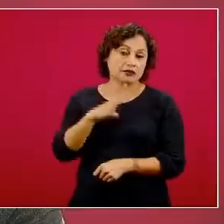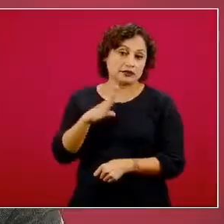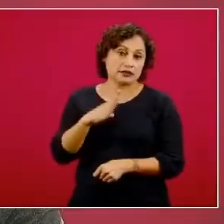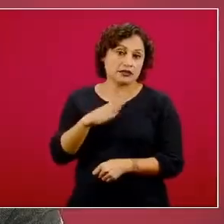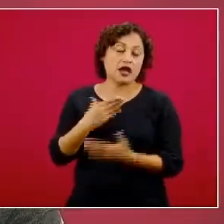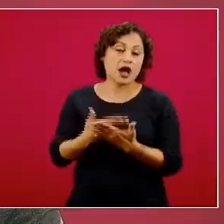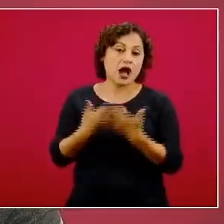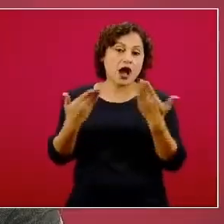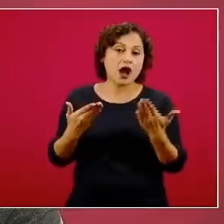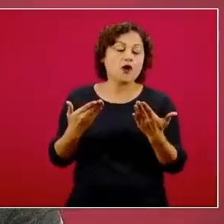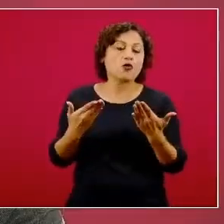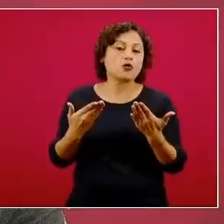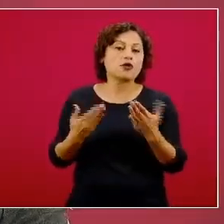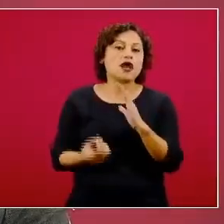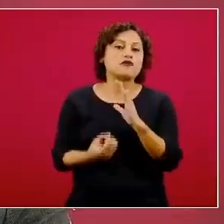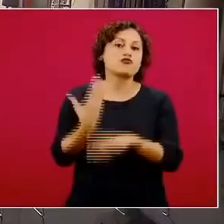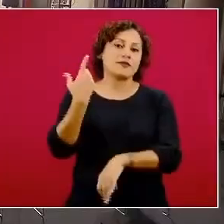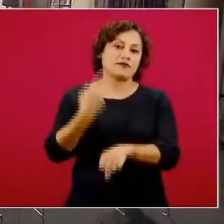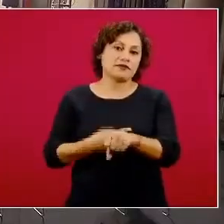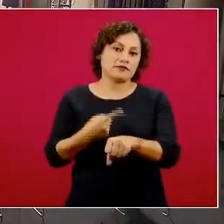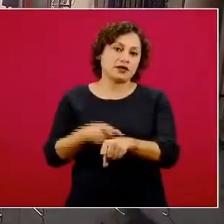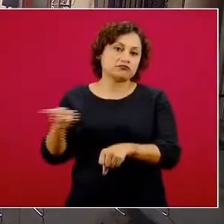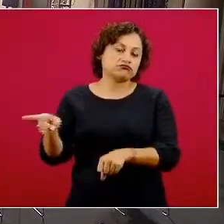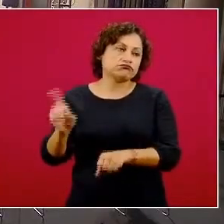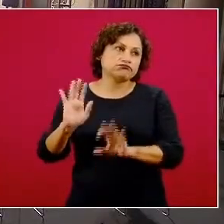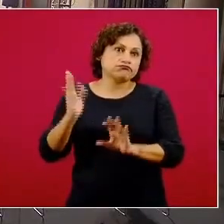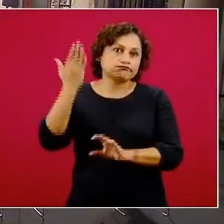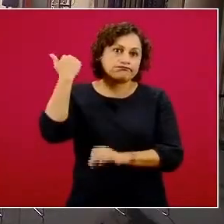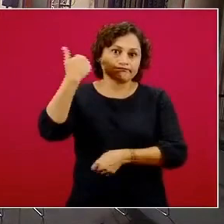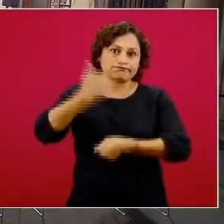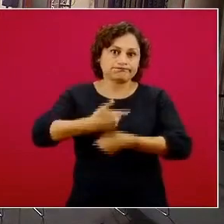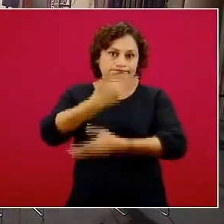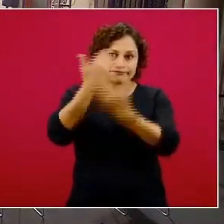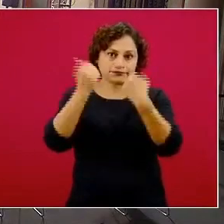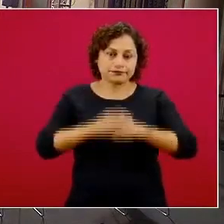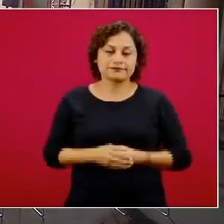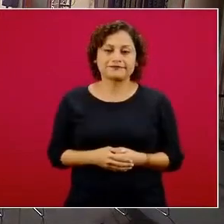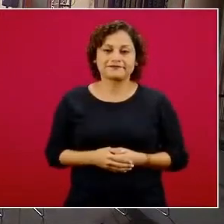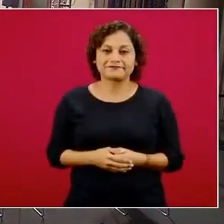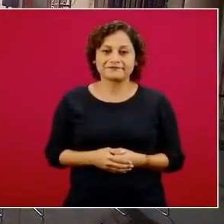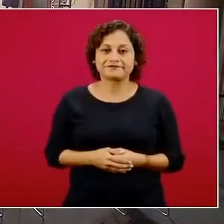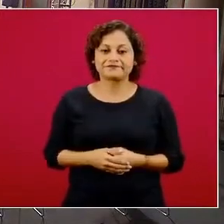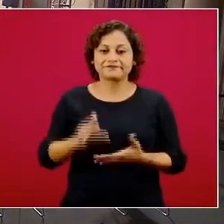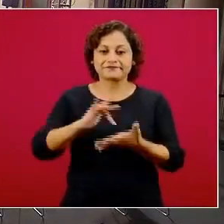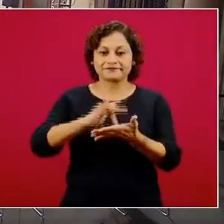enfermedad de la que no se hubiera dado cuenta. Muchísimas gracias.